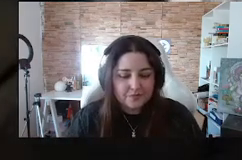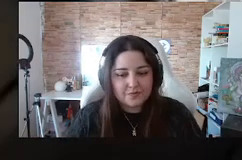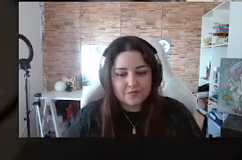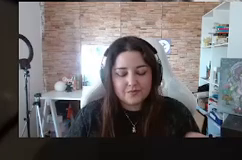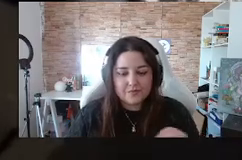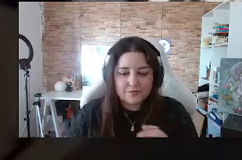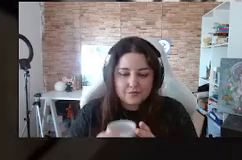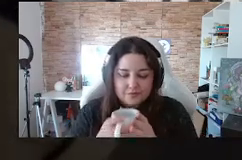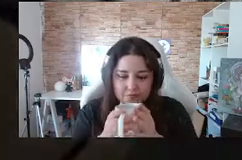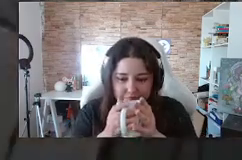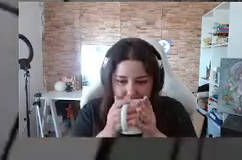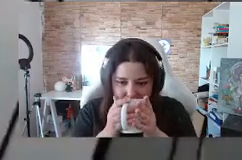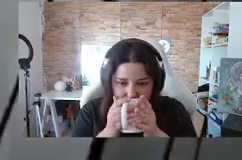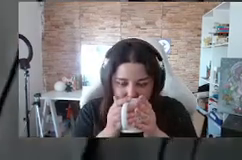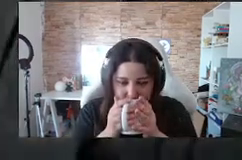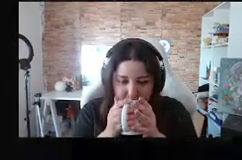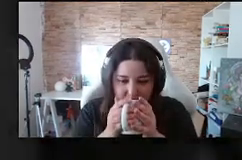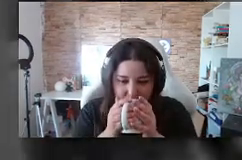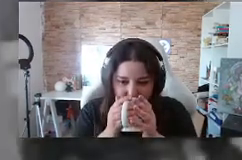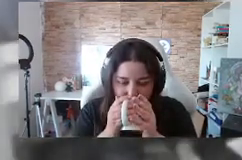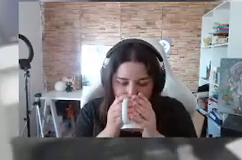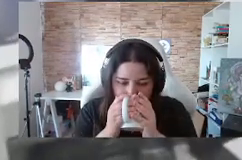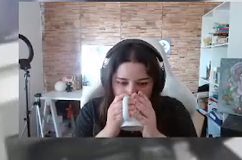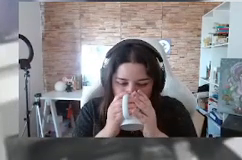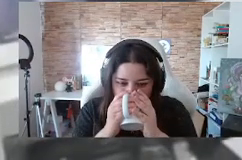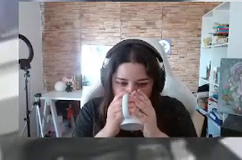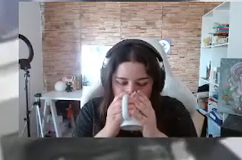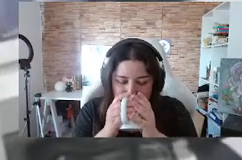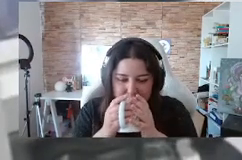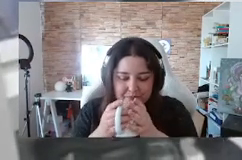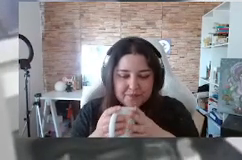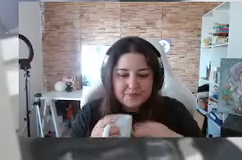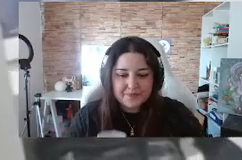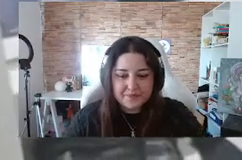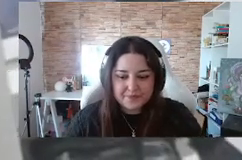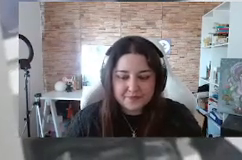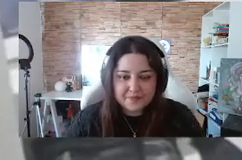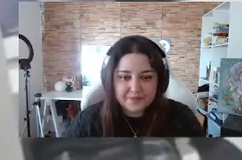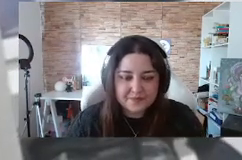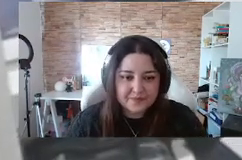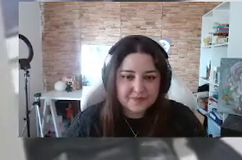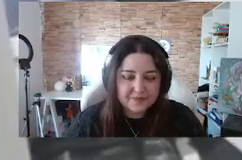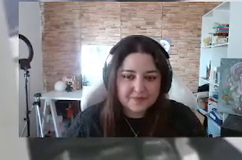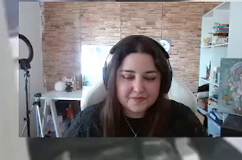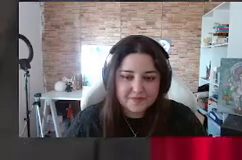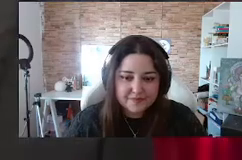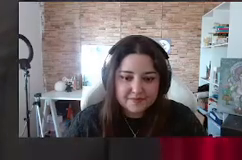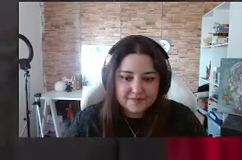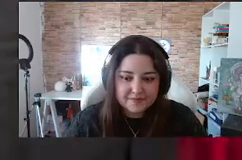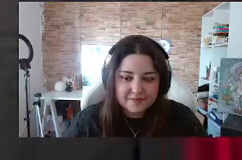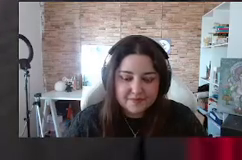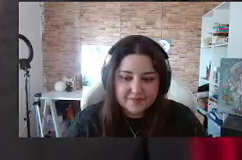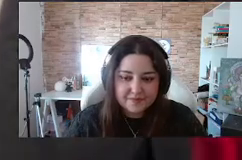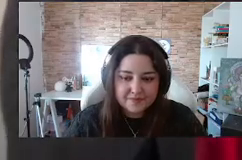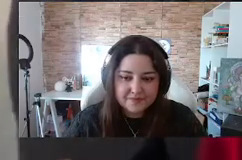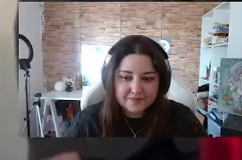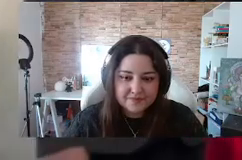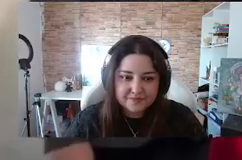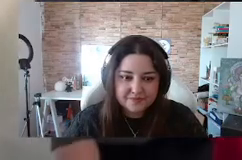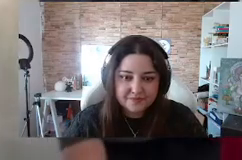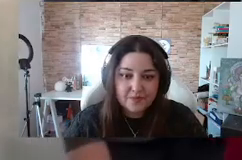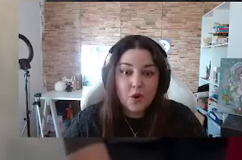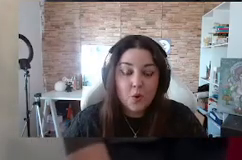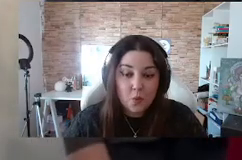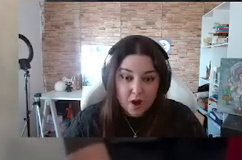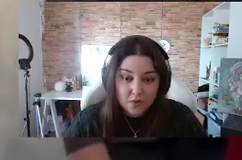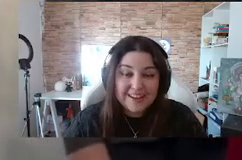se suma a la lista de los 16 países en el mundo que permiten a las personas tener un pasaporte con la opción de no identificarse con el género